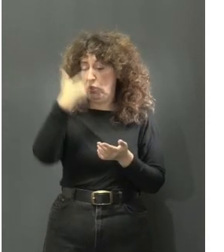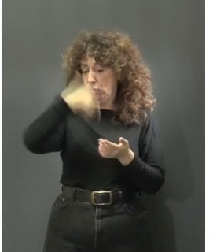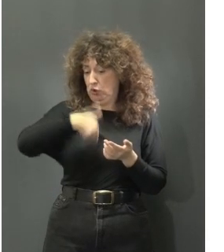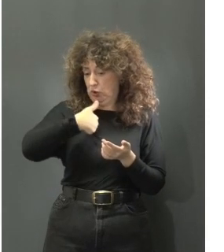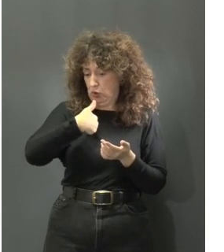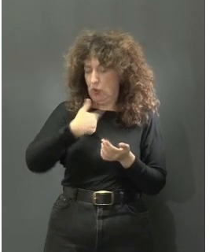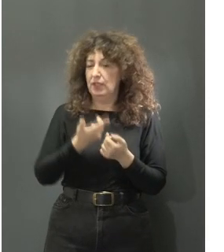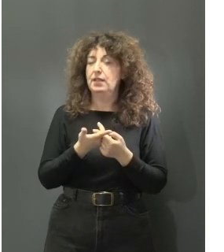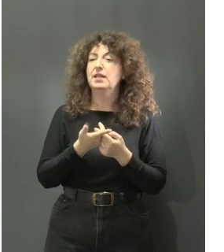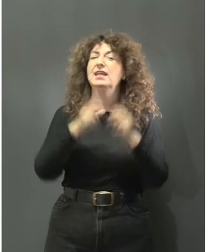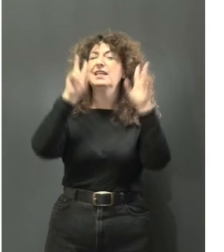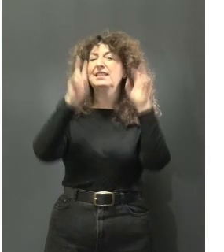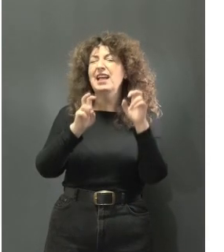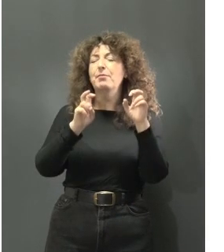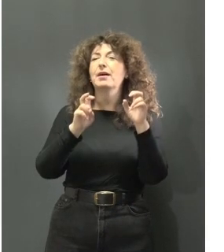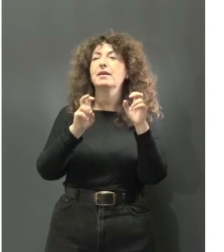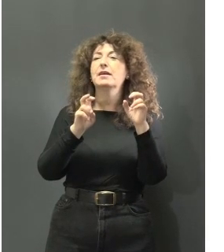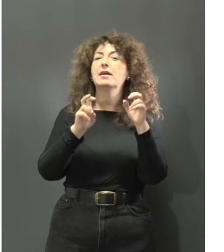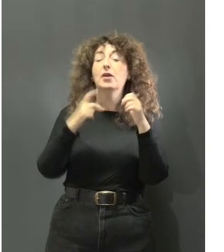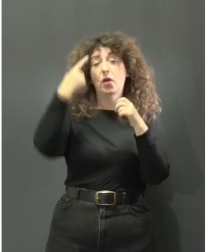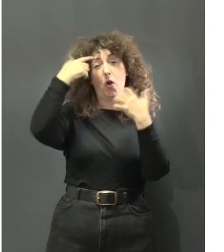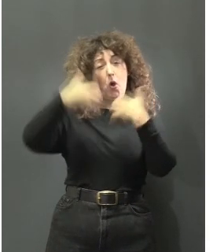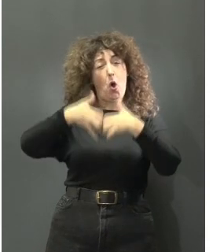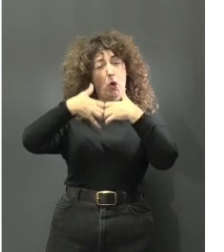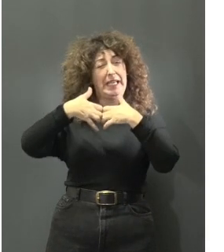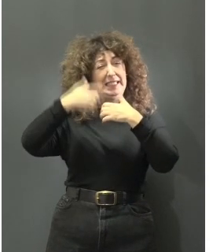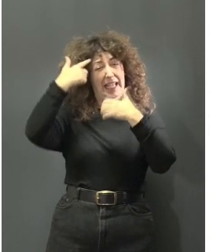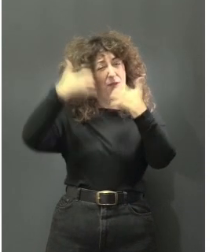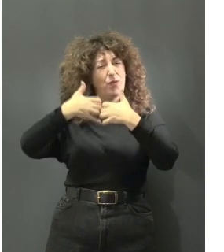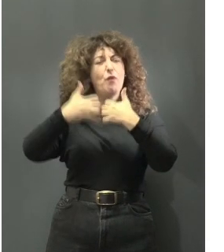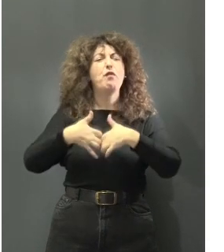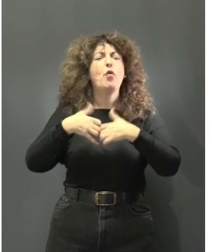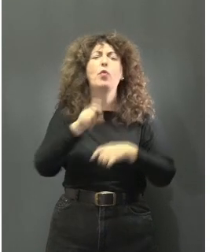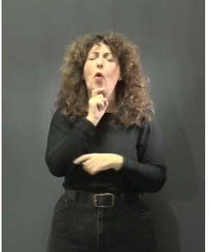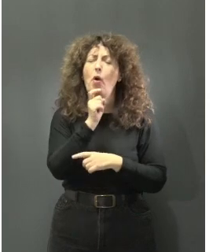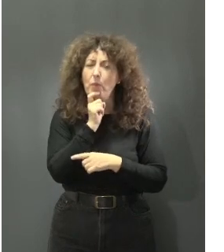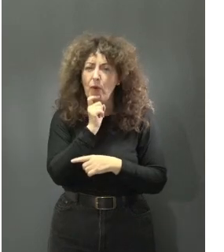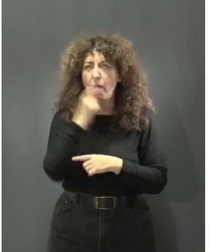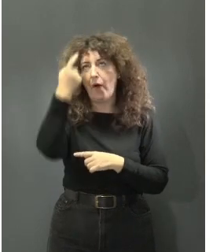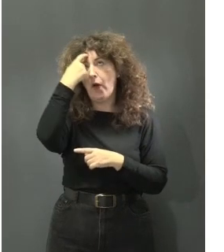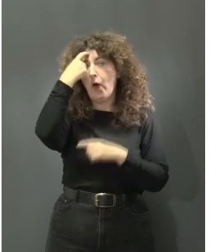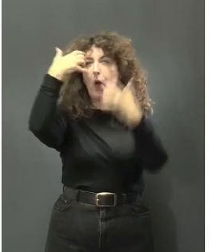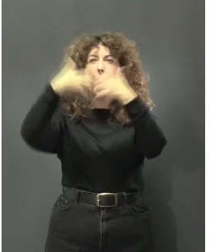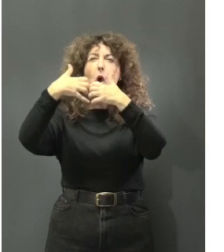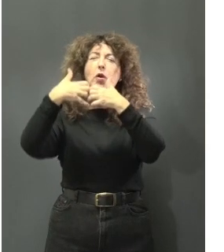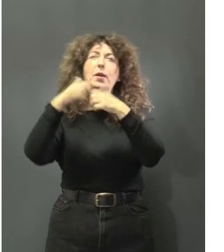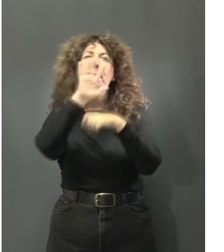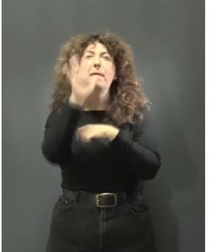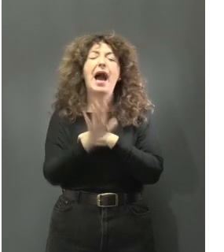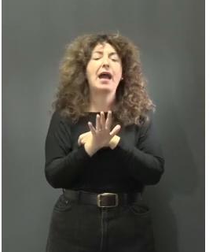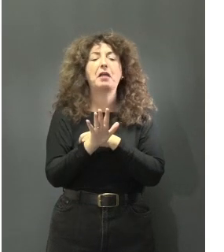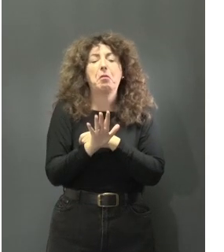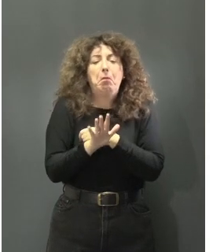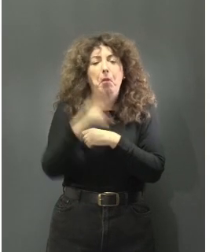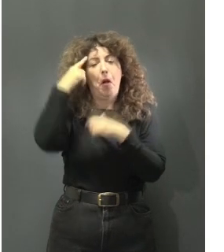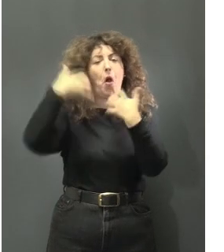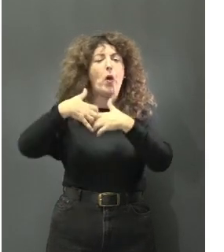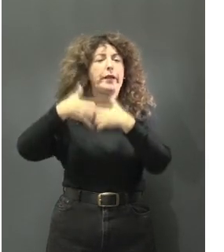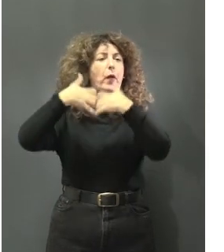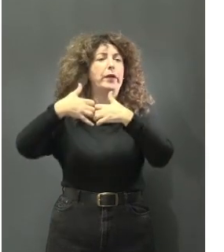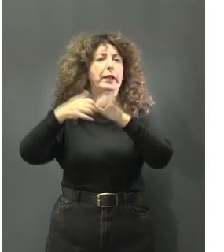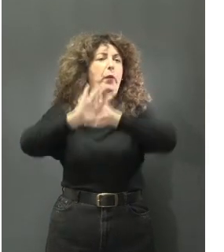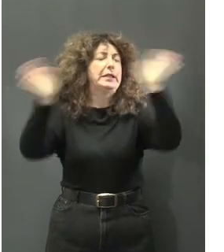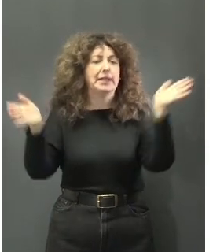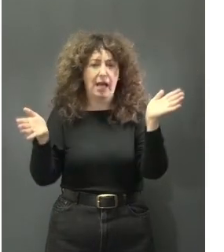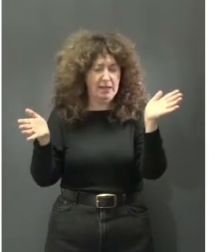hablando de lo que es el funcionamiento cognitivo, a veces hablamos de lo cognitivo de una forma como tan rápida, tan